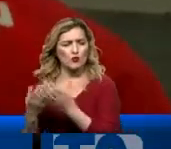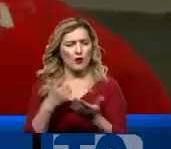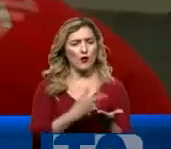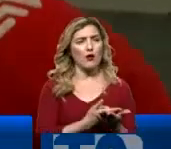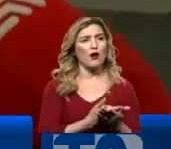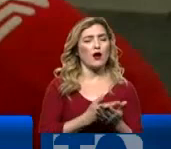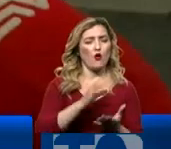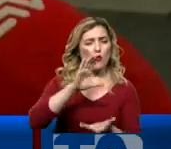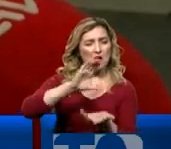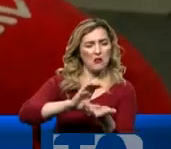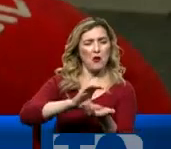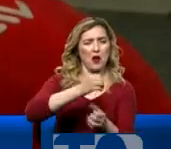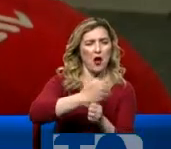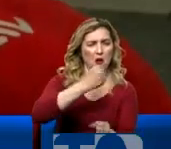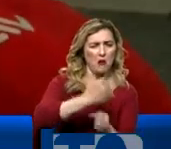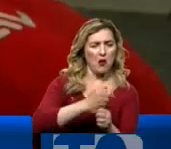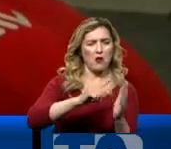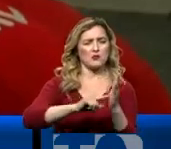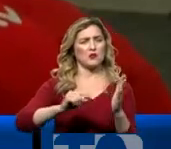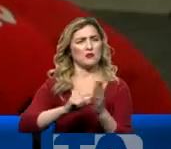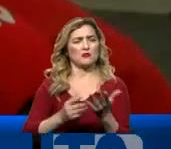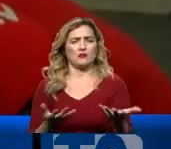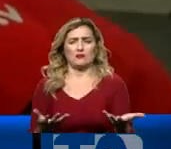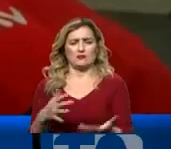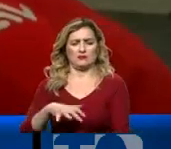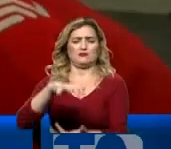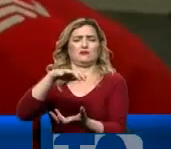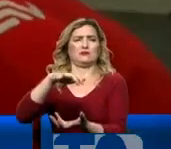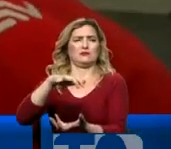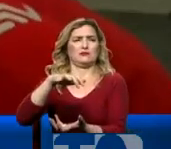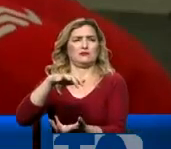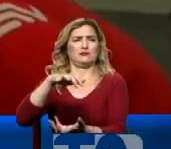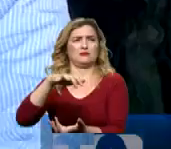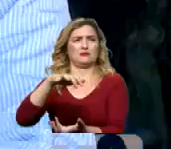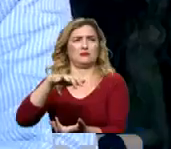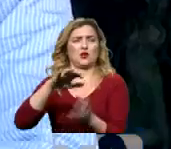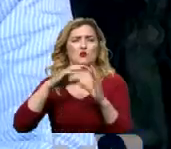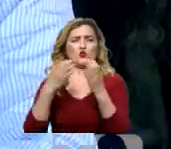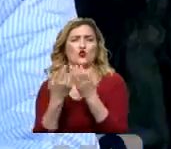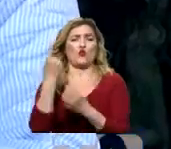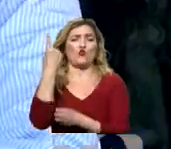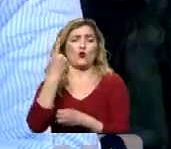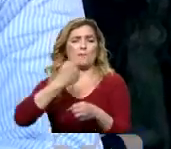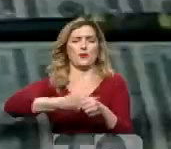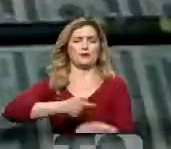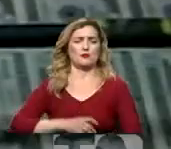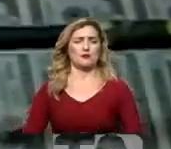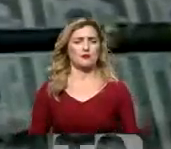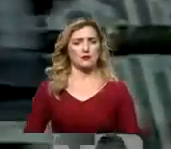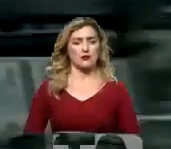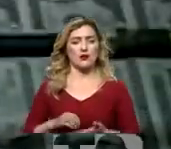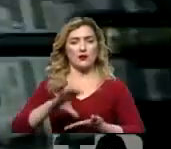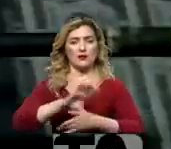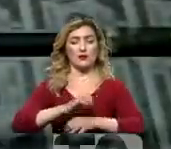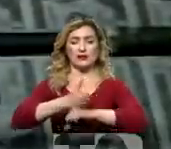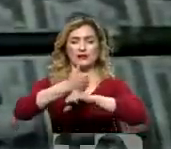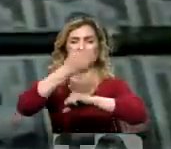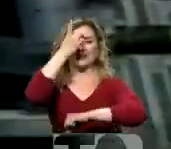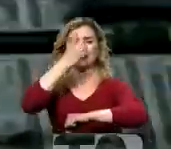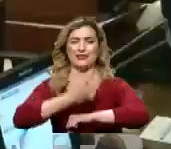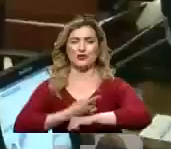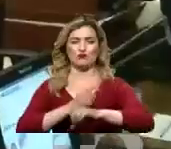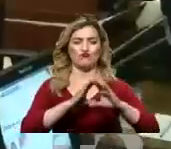lo tributario, por lo tanto, si viene así, viene a una sola comisión. Será el CAL el que defina qué comisión tratará este